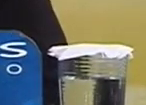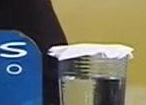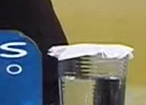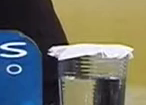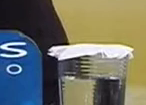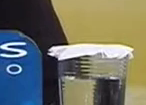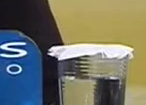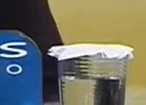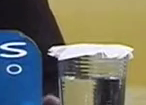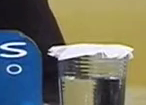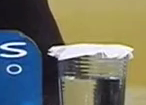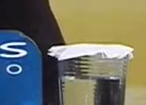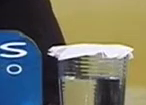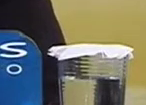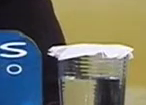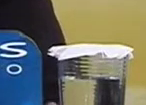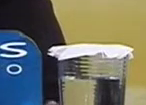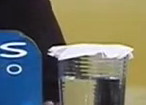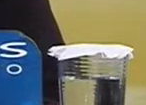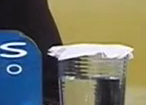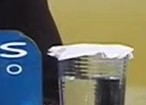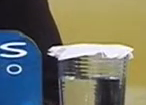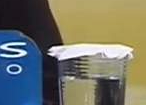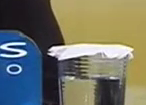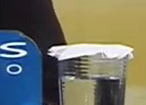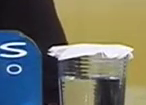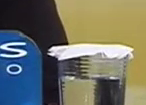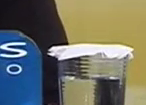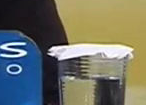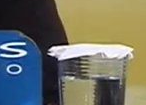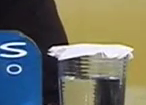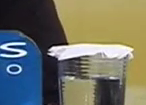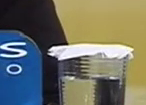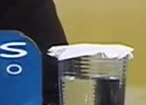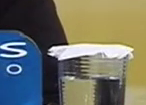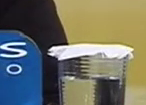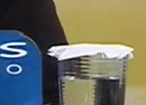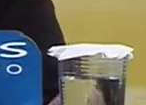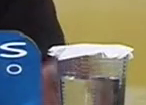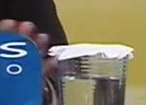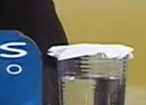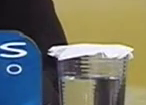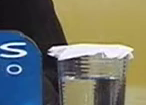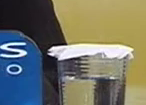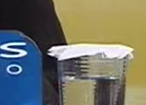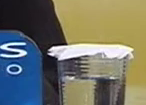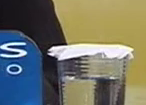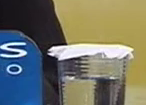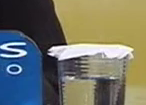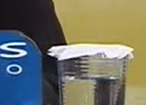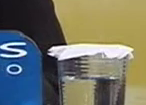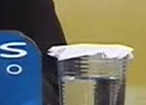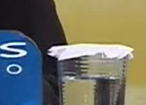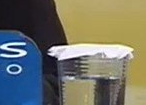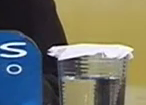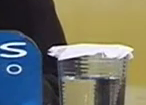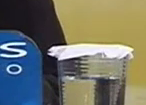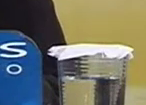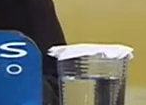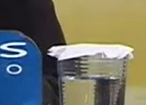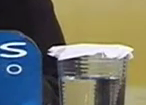Jesucristo 40 días y 40 noches estuvo presentándose ante sus discípulos con pruebas